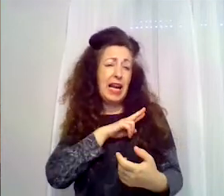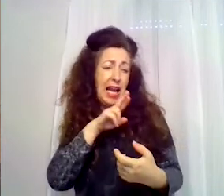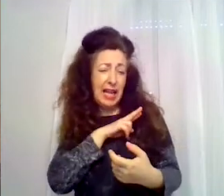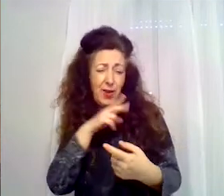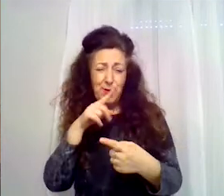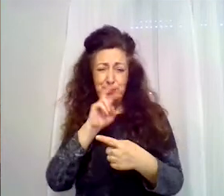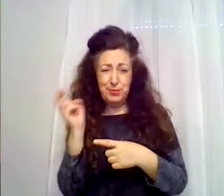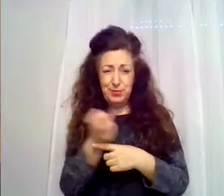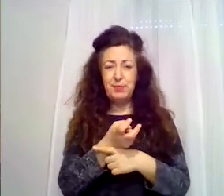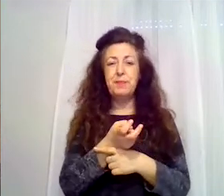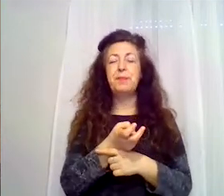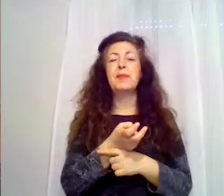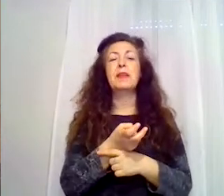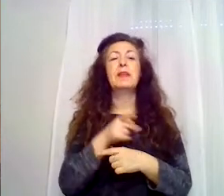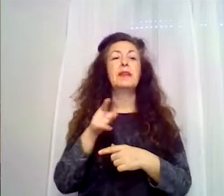riña